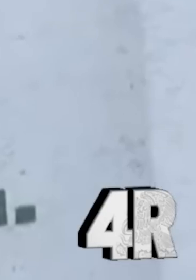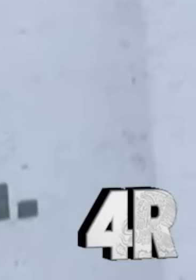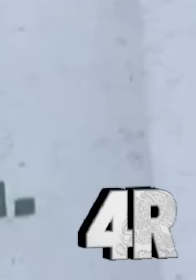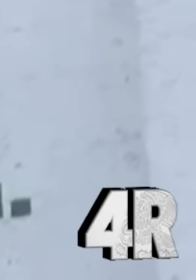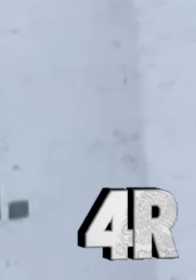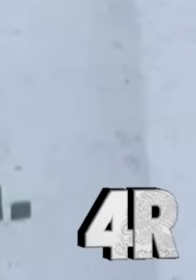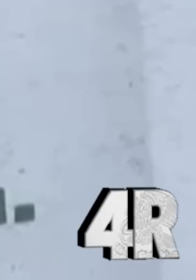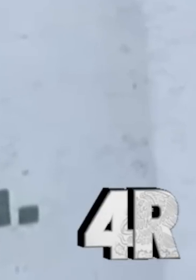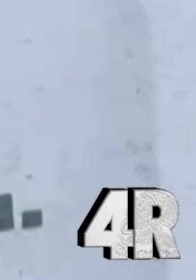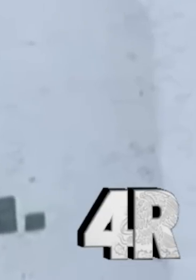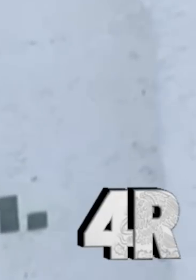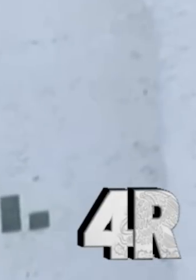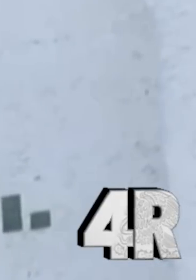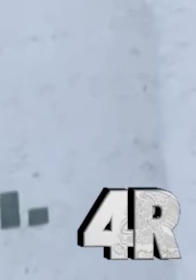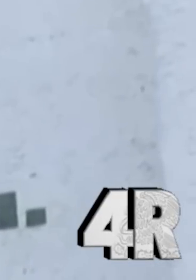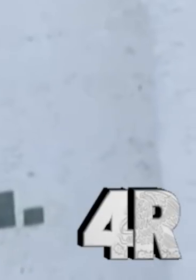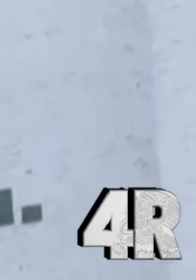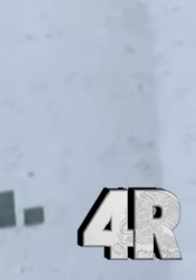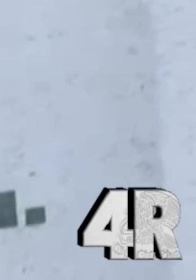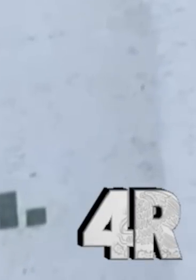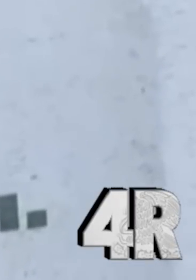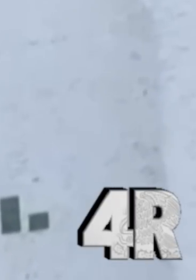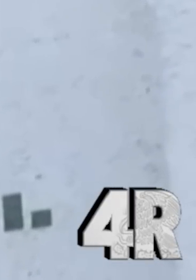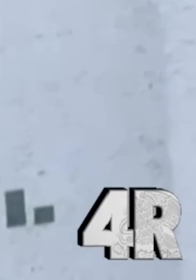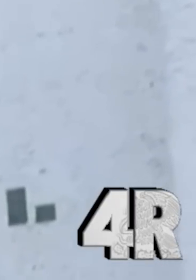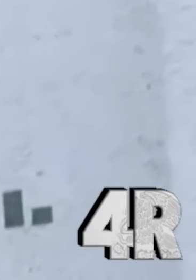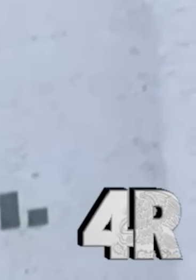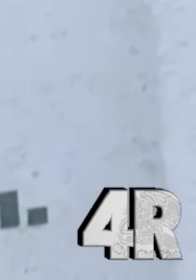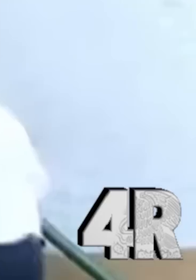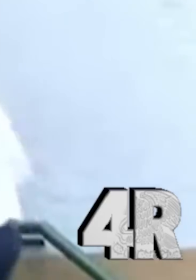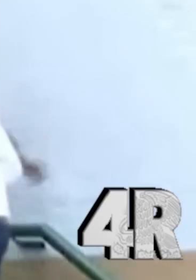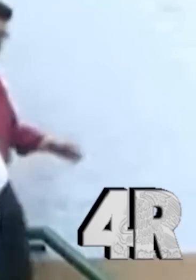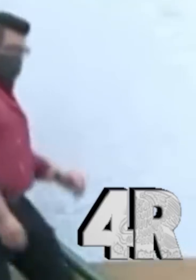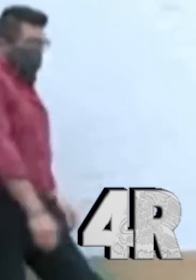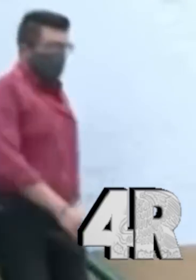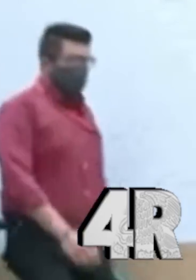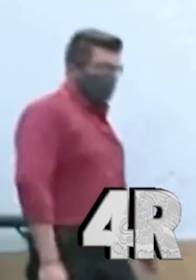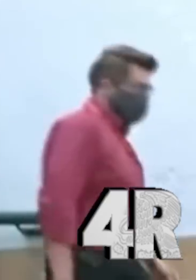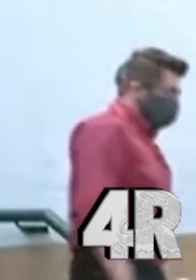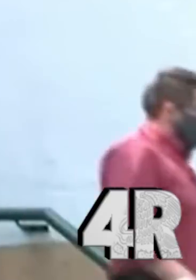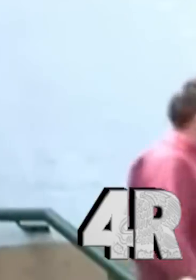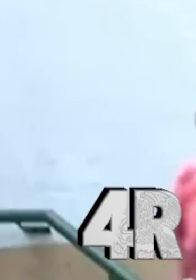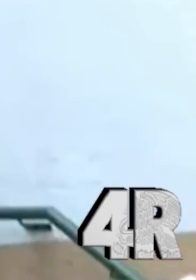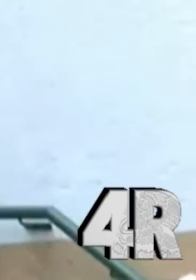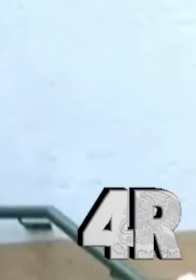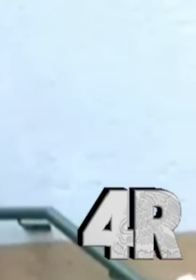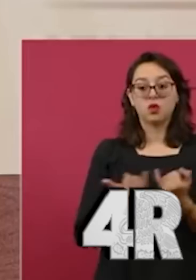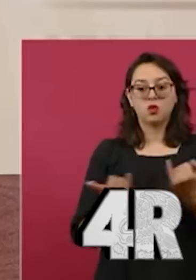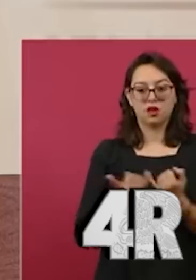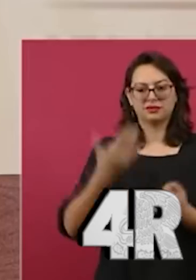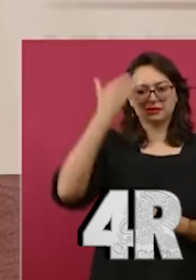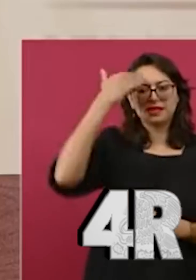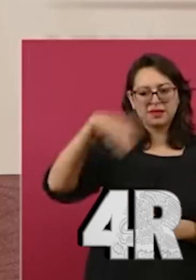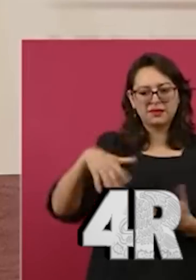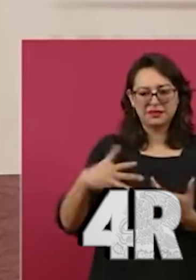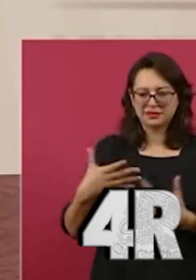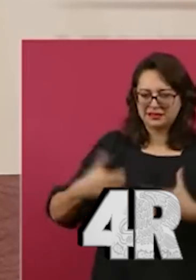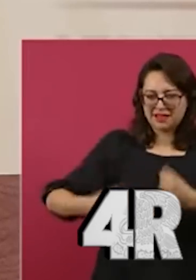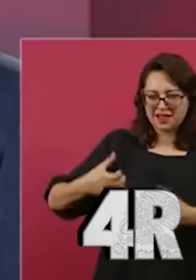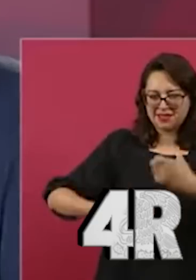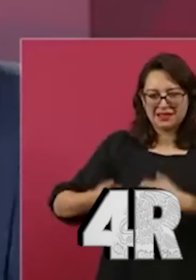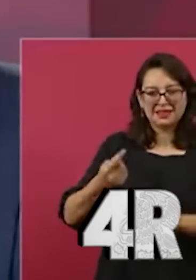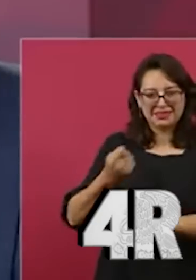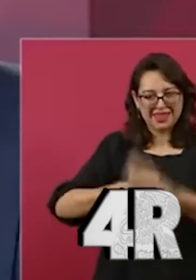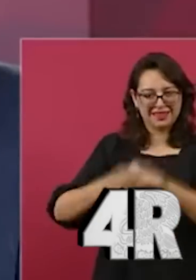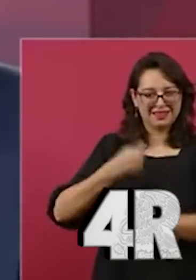49 órdenes de aprehensión en contra de 44 personas entre ellos exfuncionarios y dueños